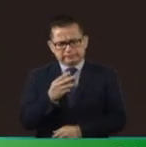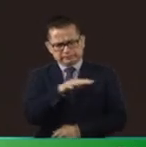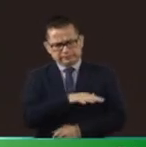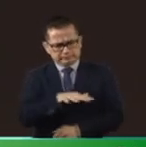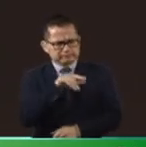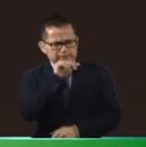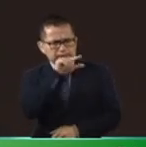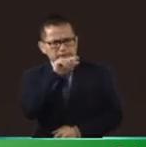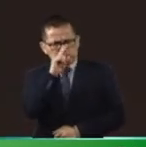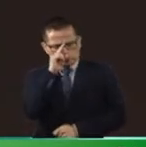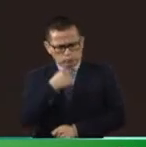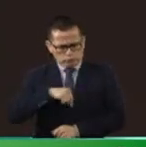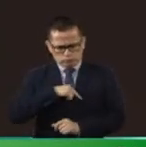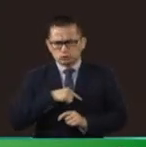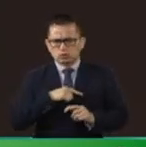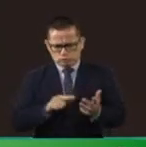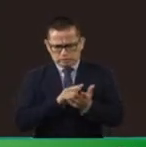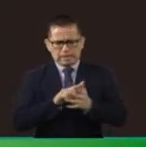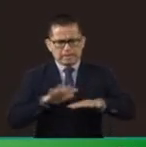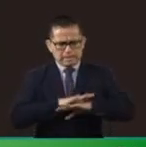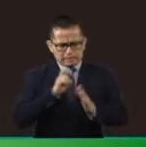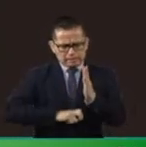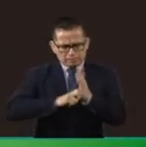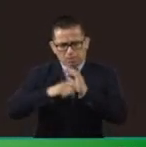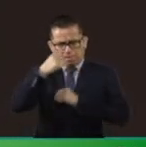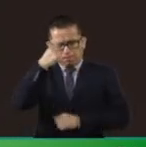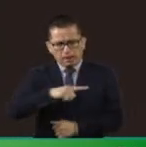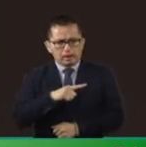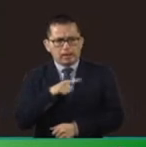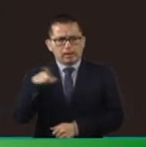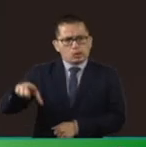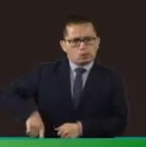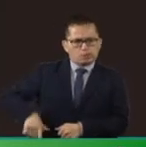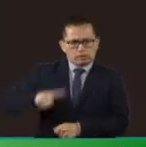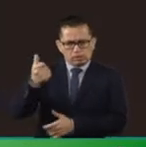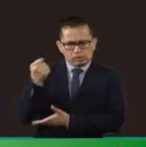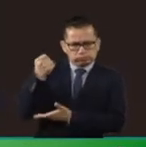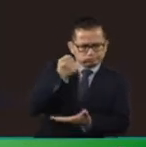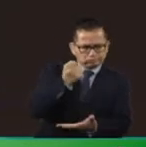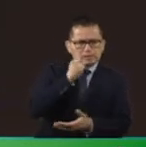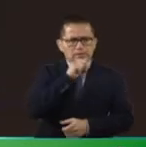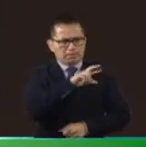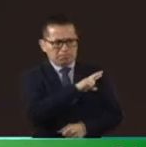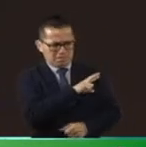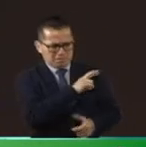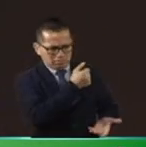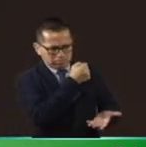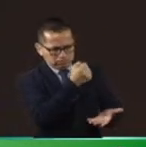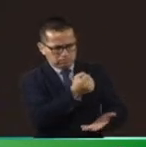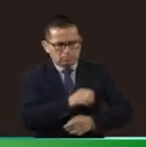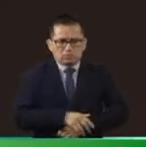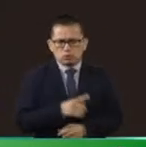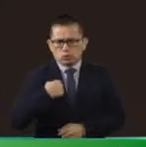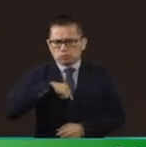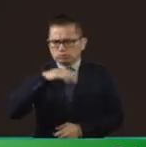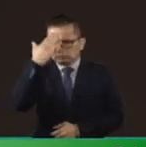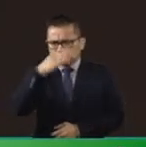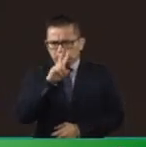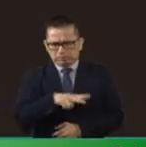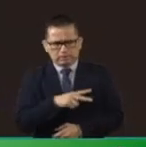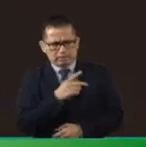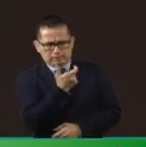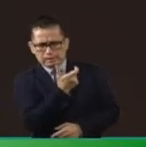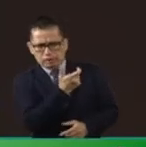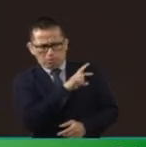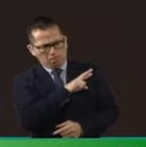porque estábamos convencidas y convencidos que la inversión privada es importantísima para proyectos de gran trascendencia. Así fue